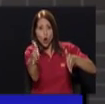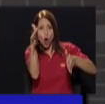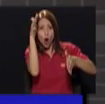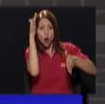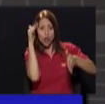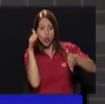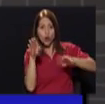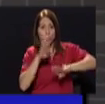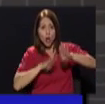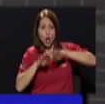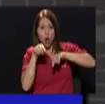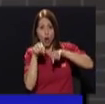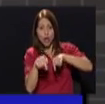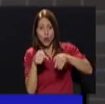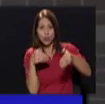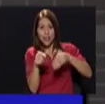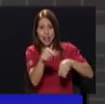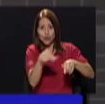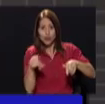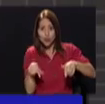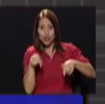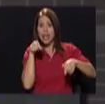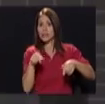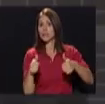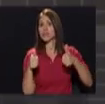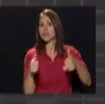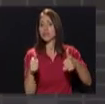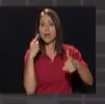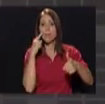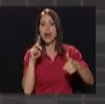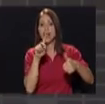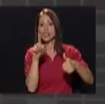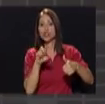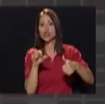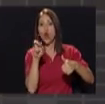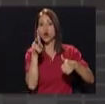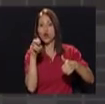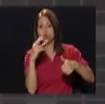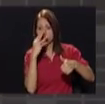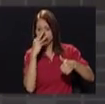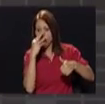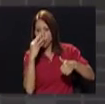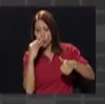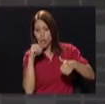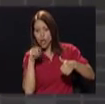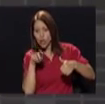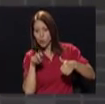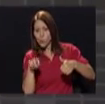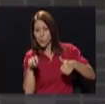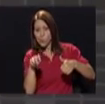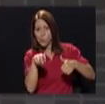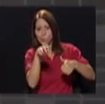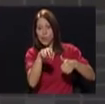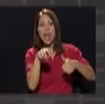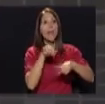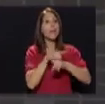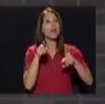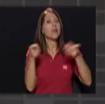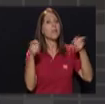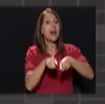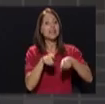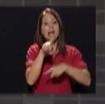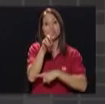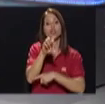urbanas son el camino ideal para los zorros, por ejemplo. Y el problema, el asunto con los zorros es curioso. Si